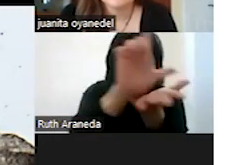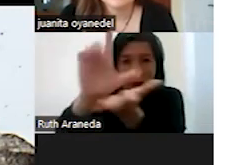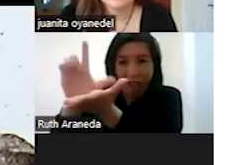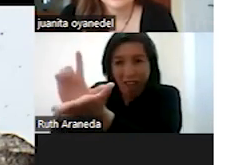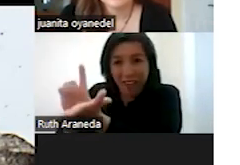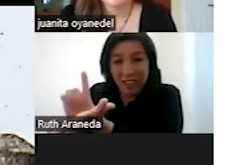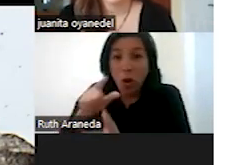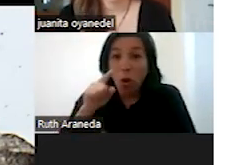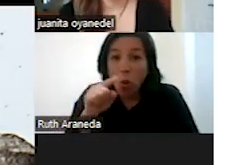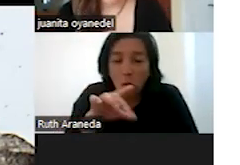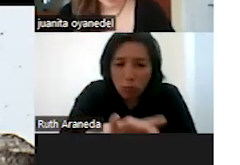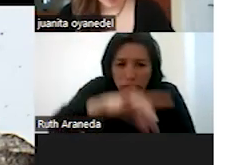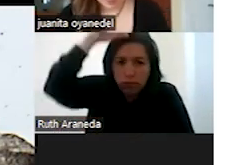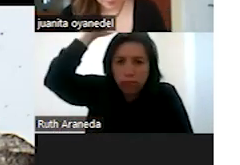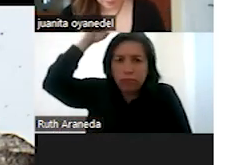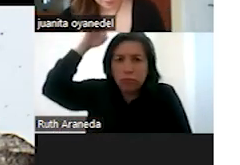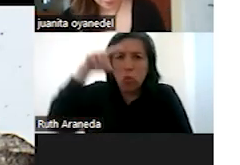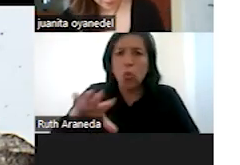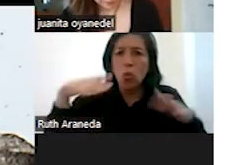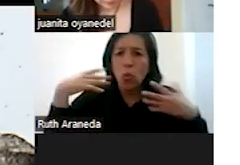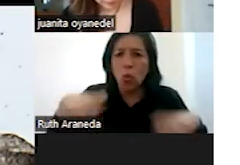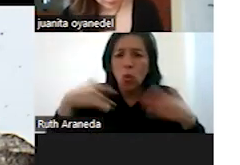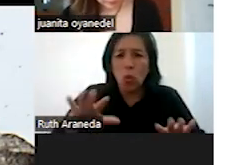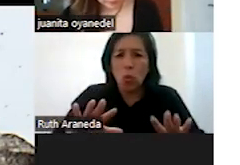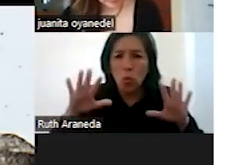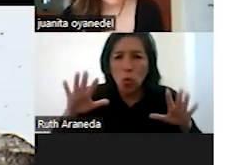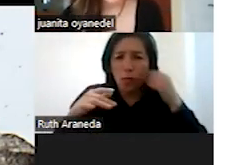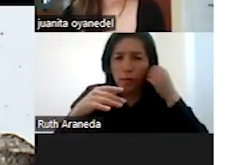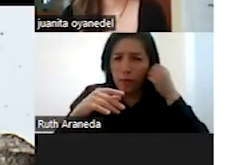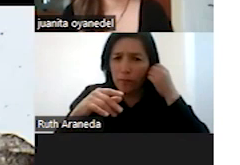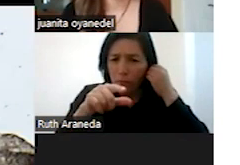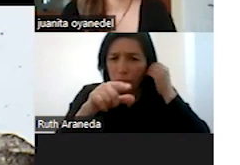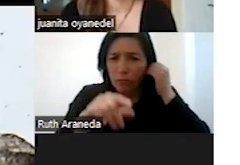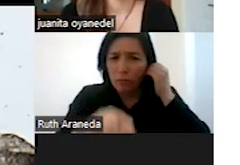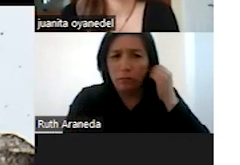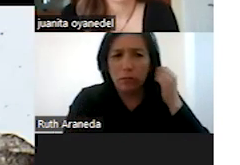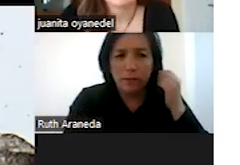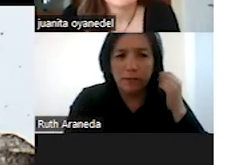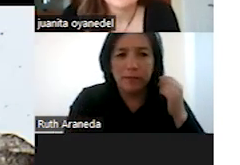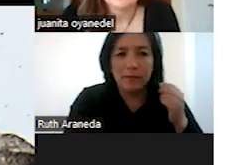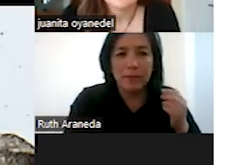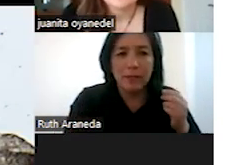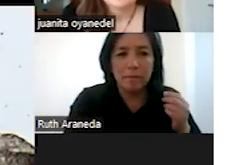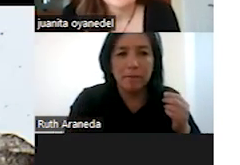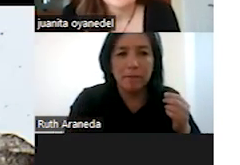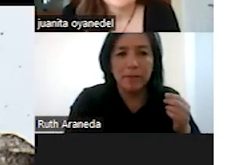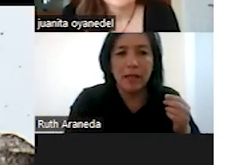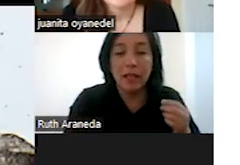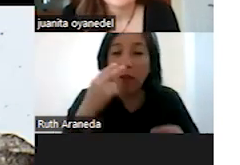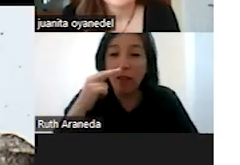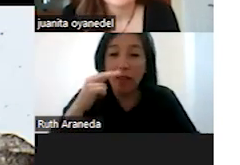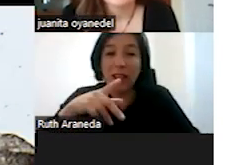y en uno de ellos apareció esto extraordinario que lo pude publicar hace poco, hace un par de años, que es una excavación